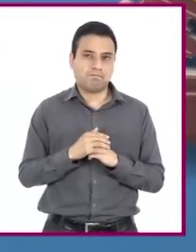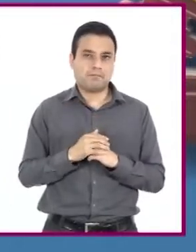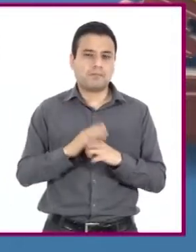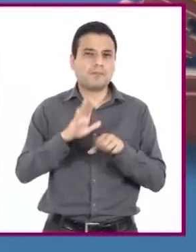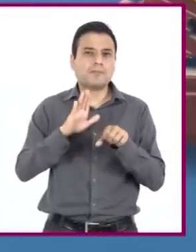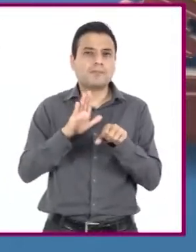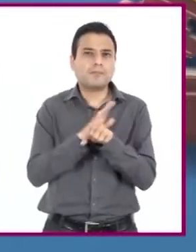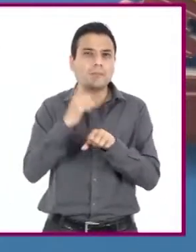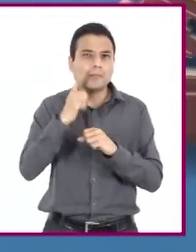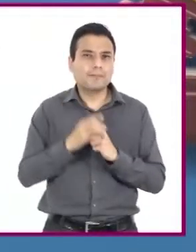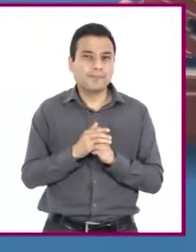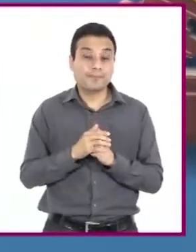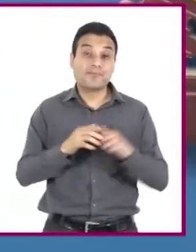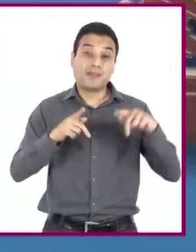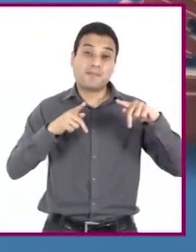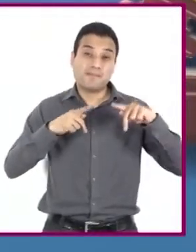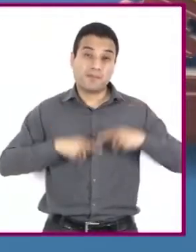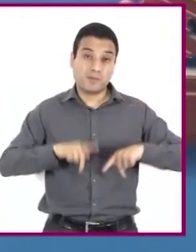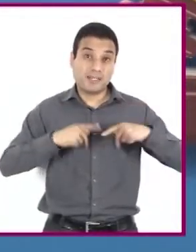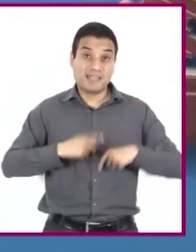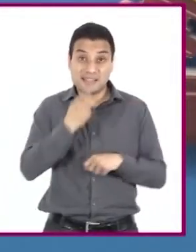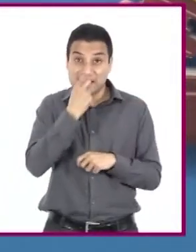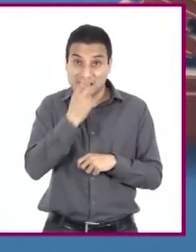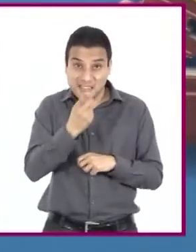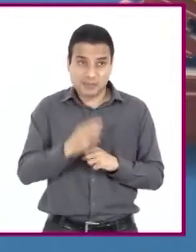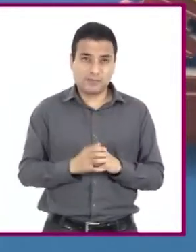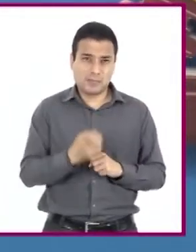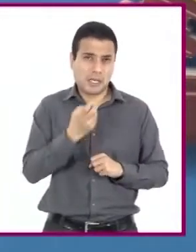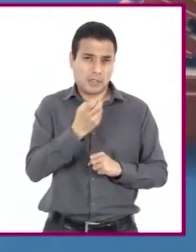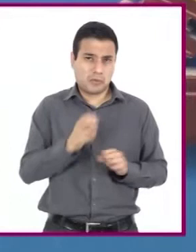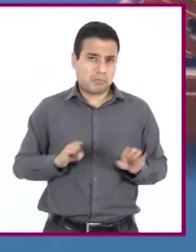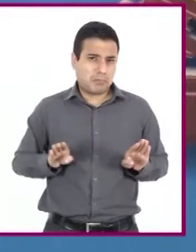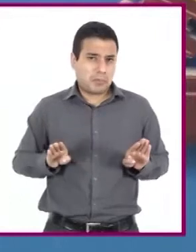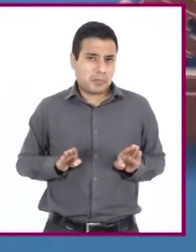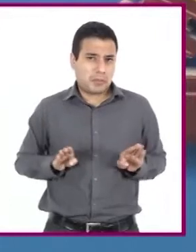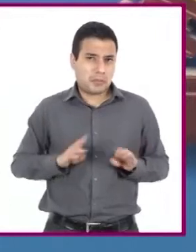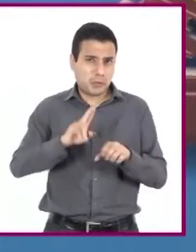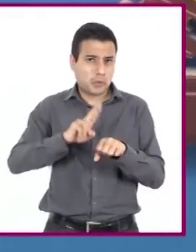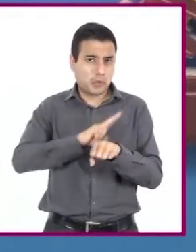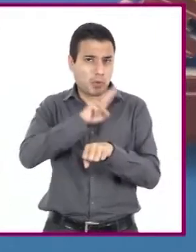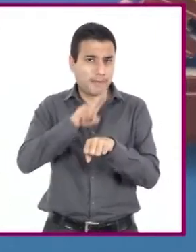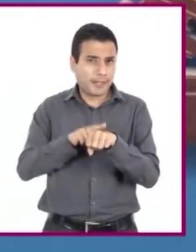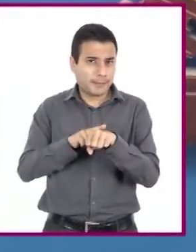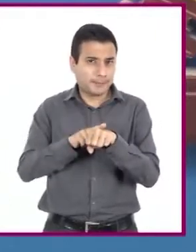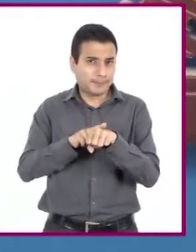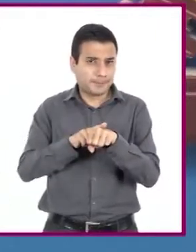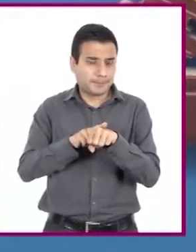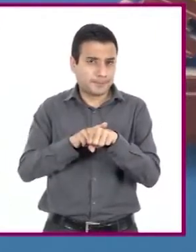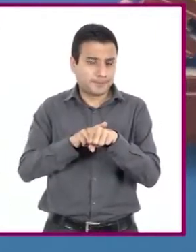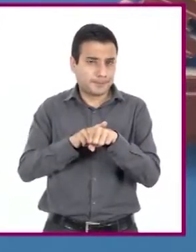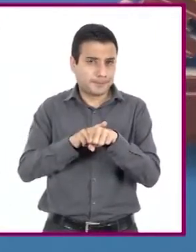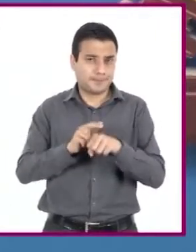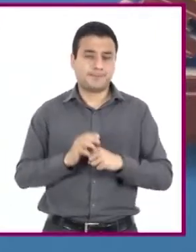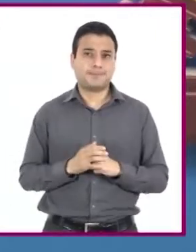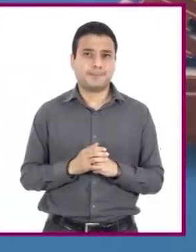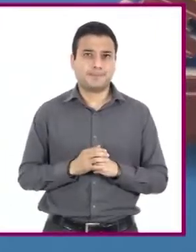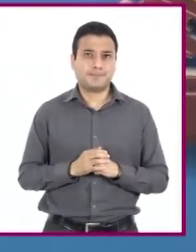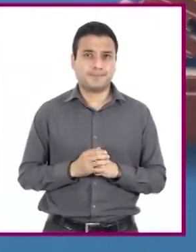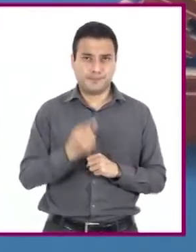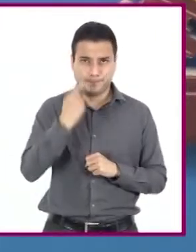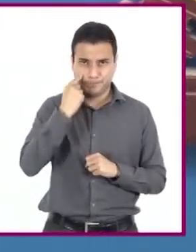estos comportamientos no han cambiado. Por el contrario, Partir del concepto de